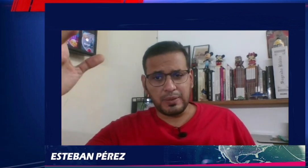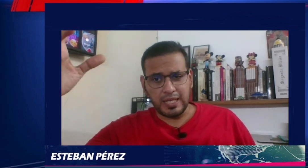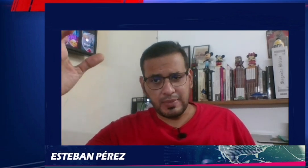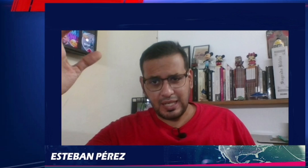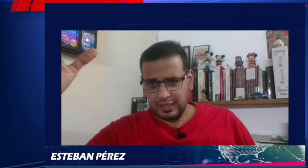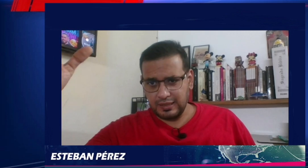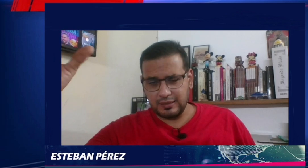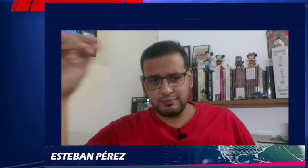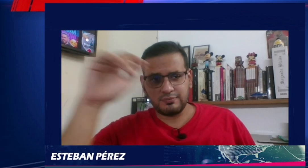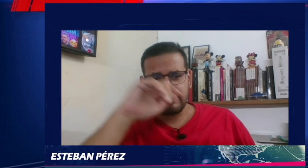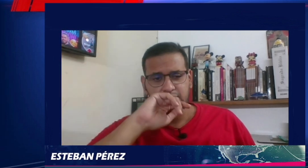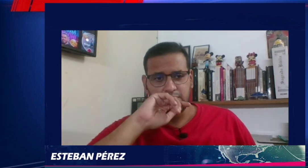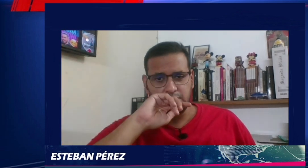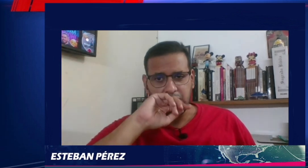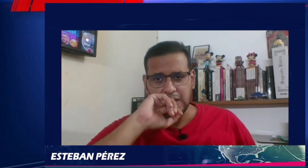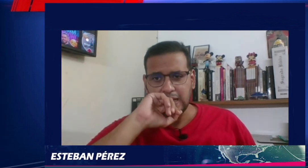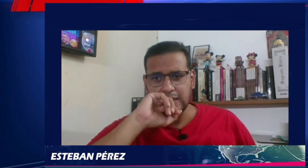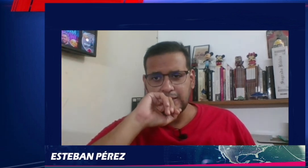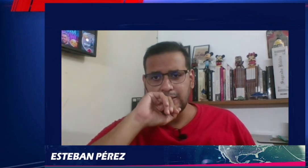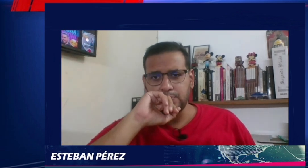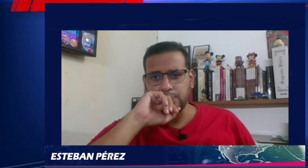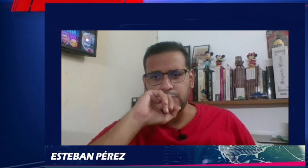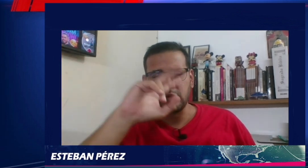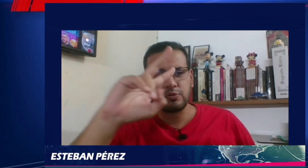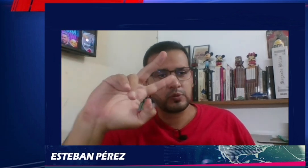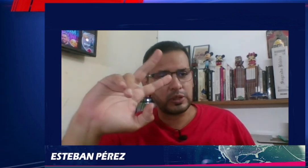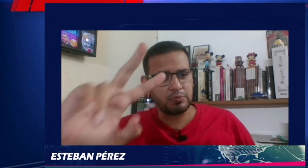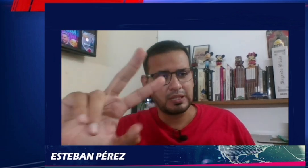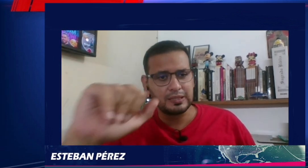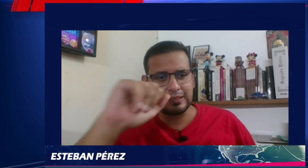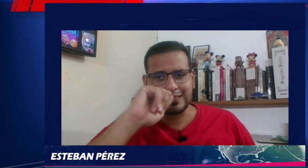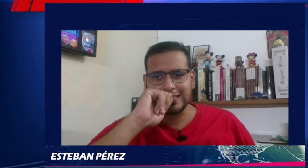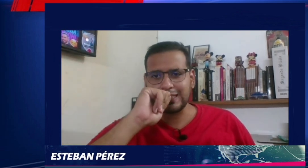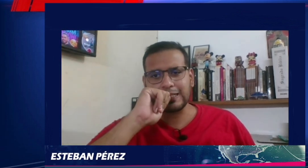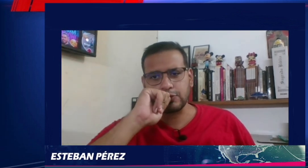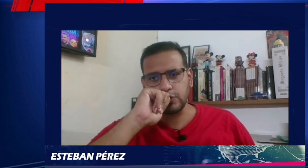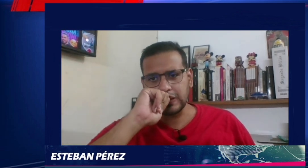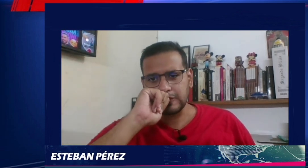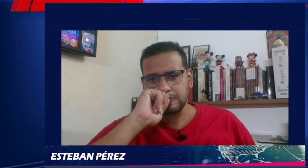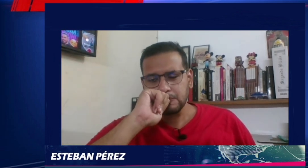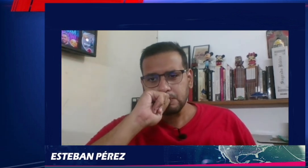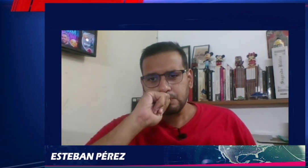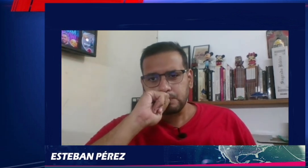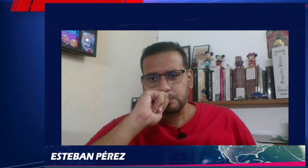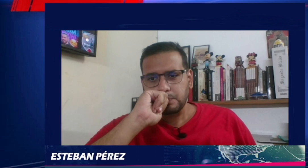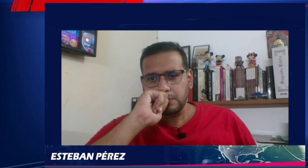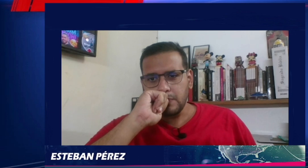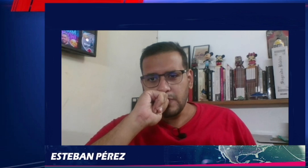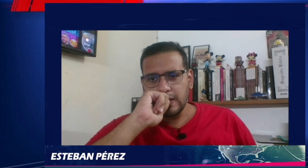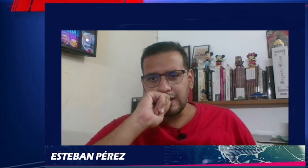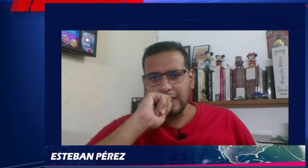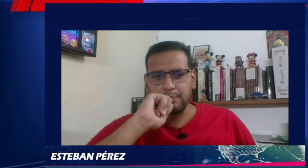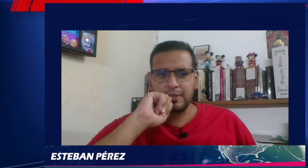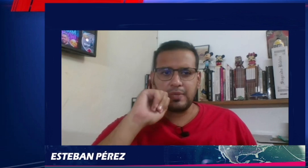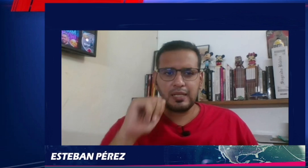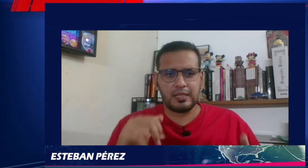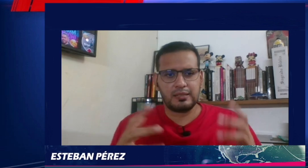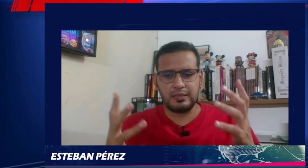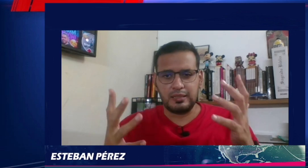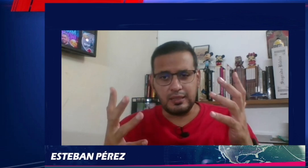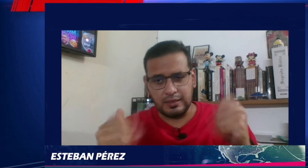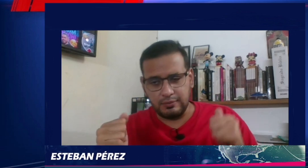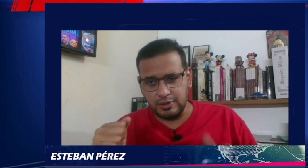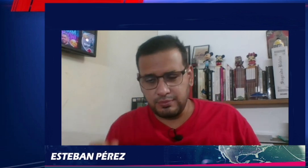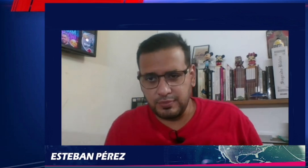que la verdad me da risa. Me da risa por dos simples y sencillas razones. La